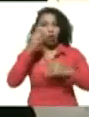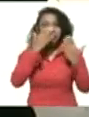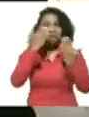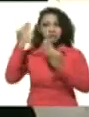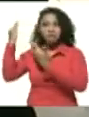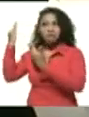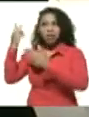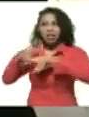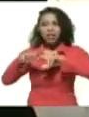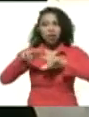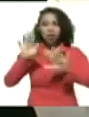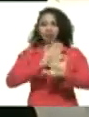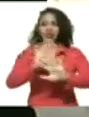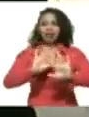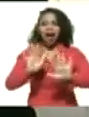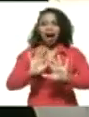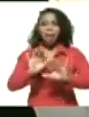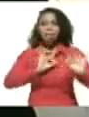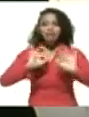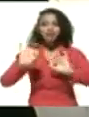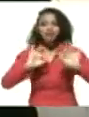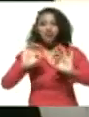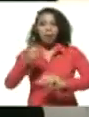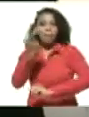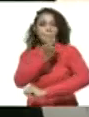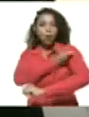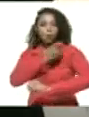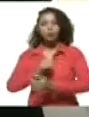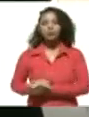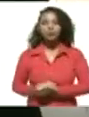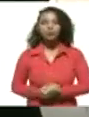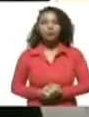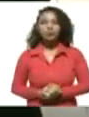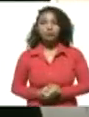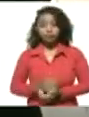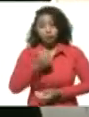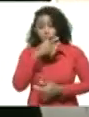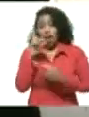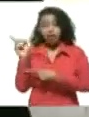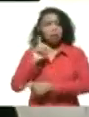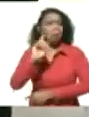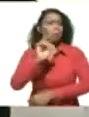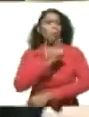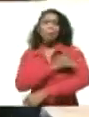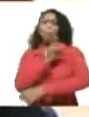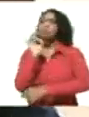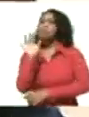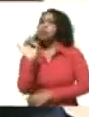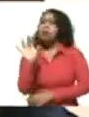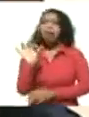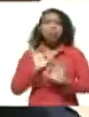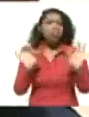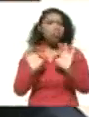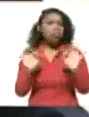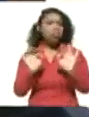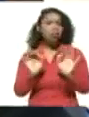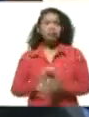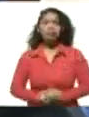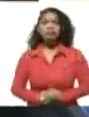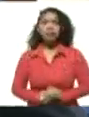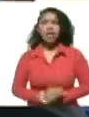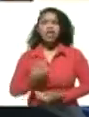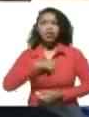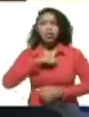que se preparan ya para la vacunación bueno eso nos va a doler absolutamente nada aquí